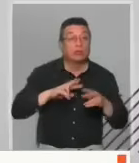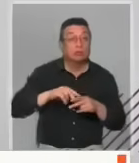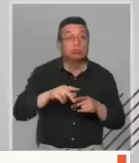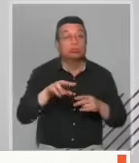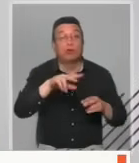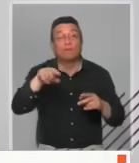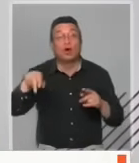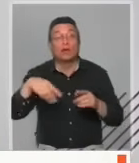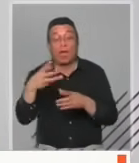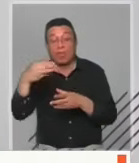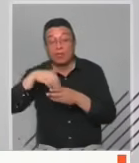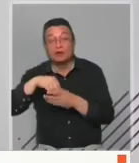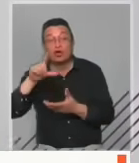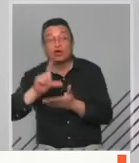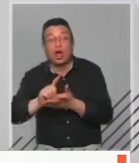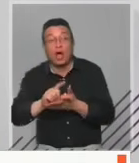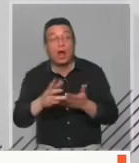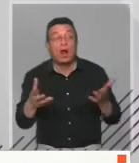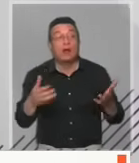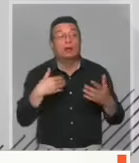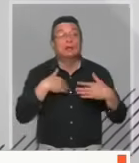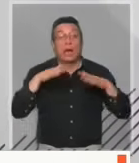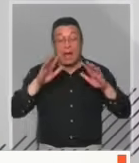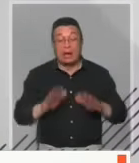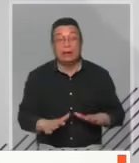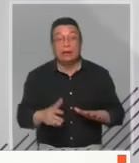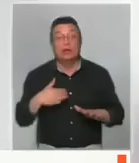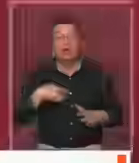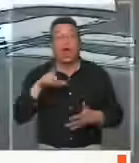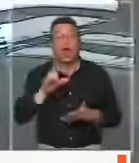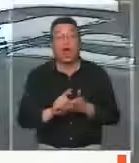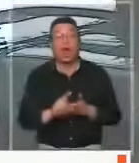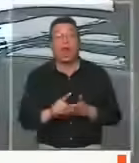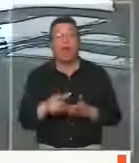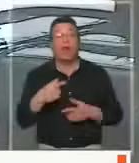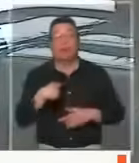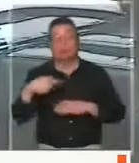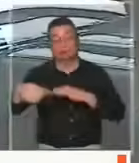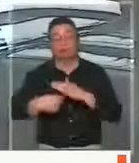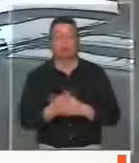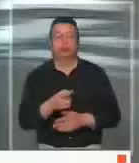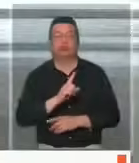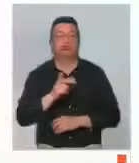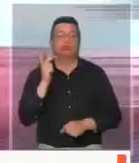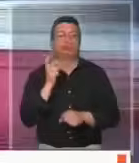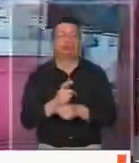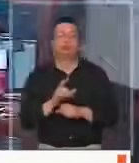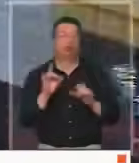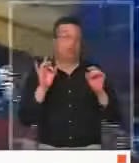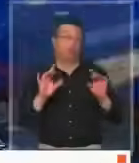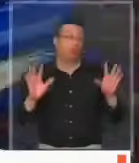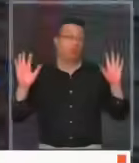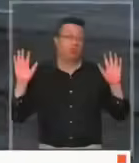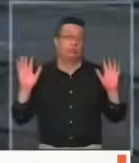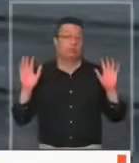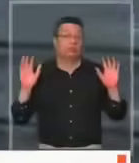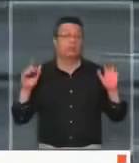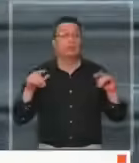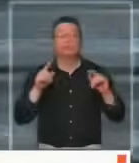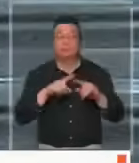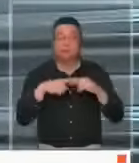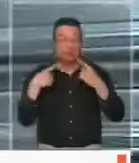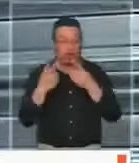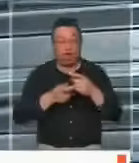vuelta adentro del local. A quedar aquí, adentro del local, para nadie entra a robar. Esa es la única forma. Absolutamente todos